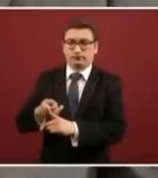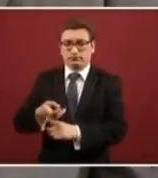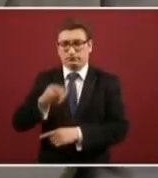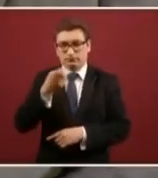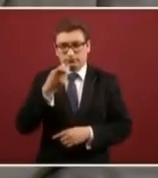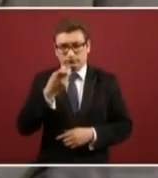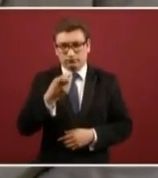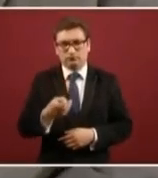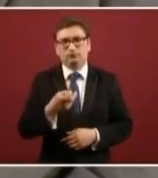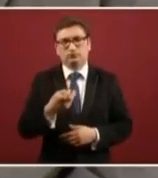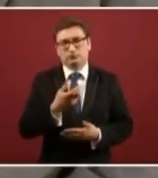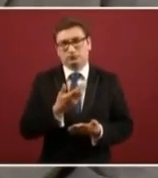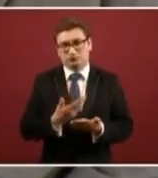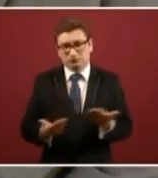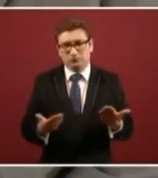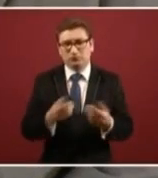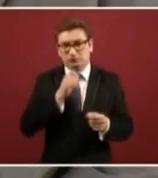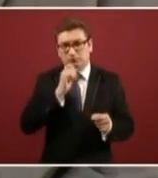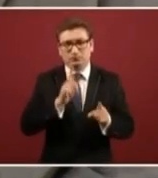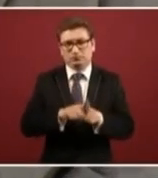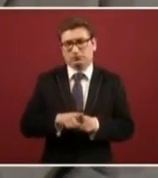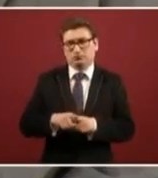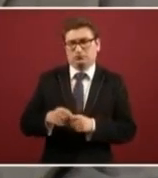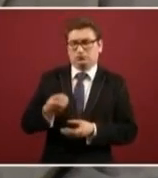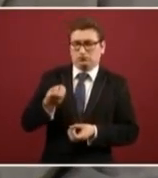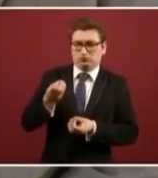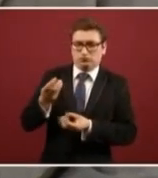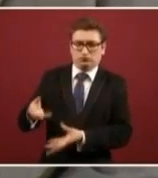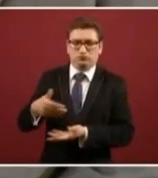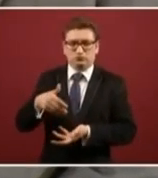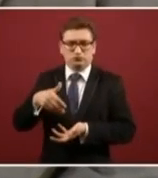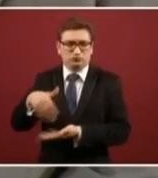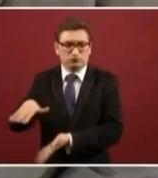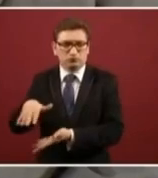las descalificaciones, el llamar